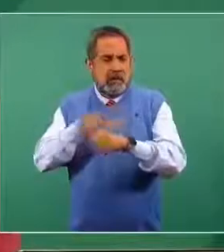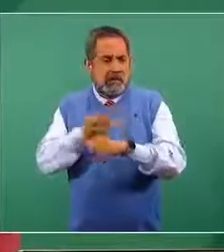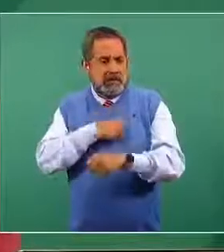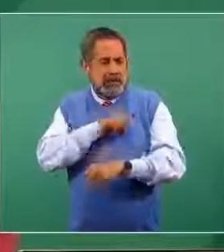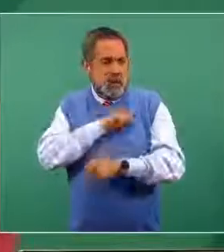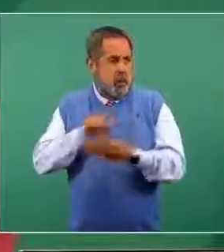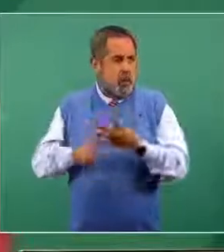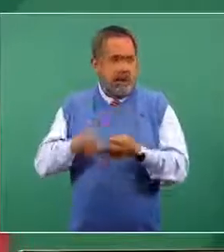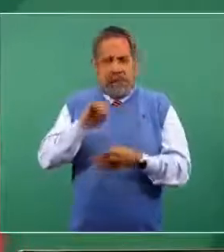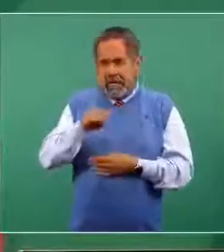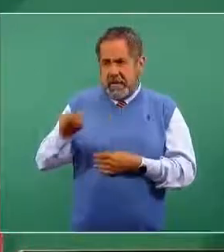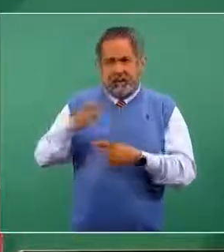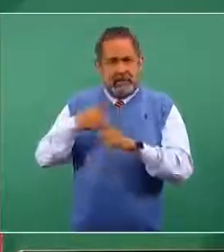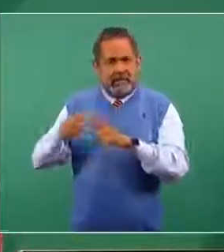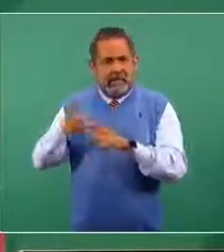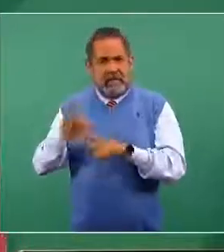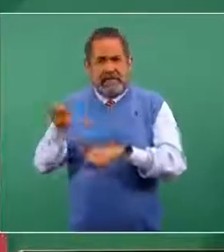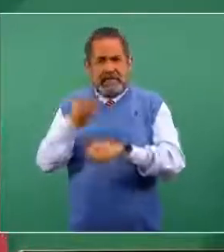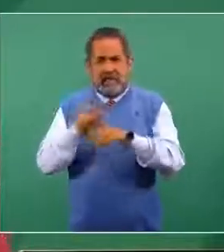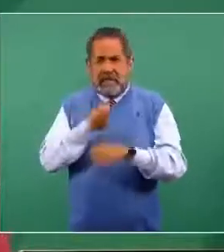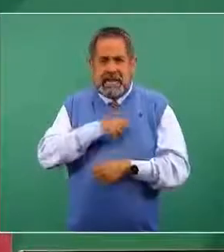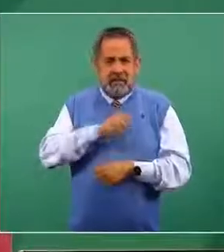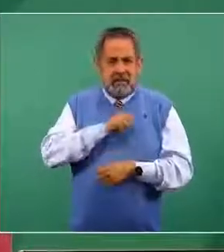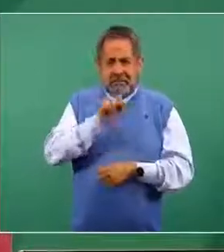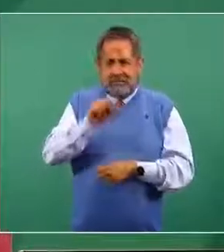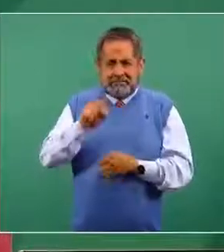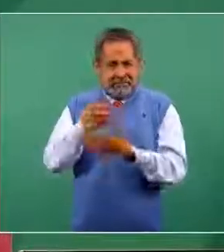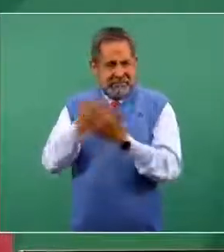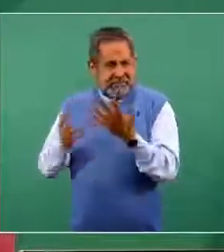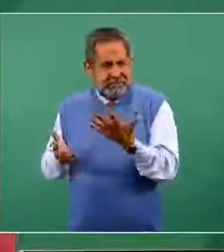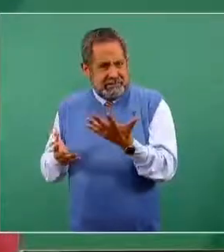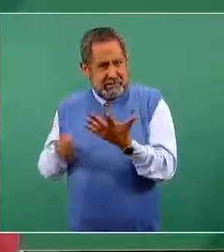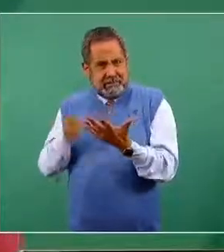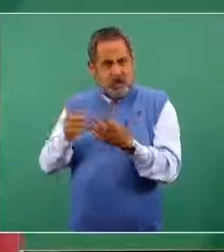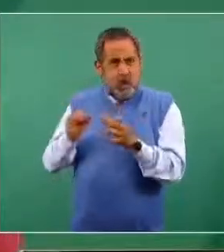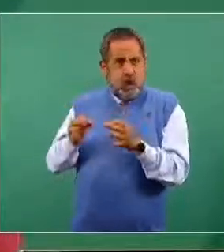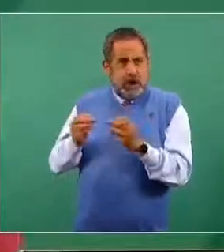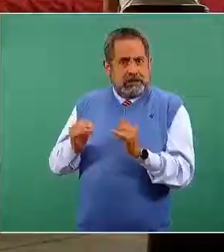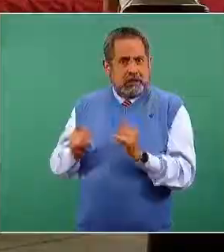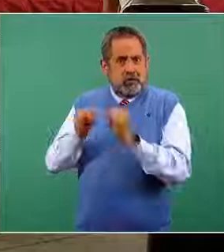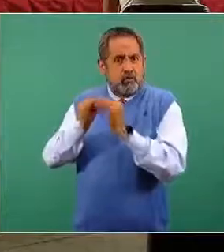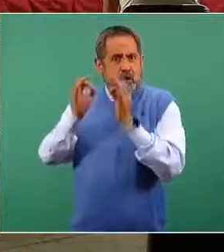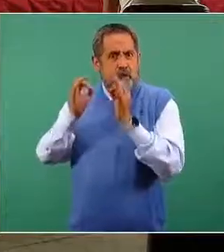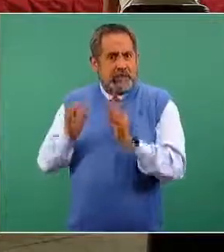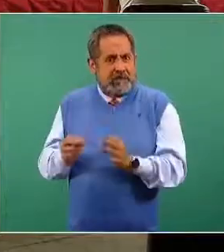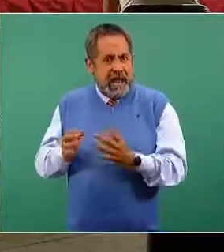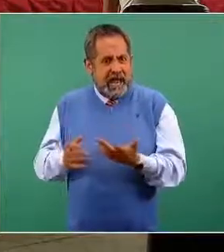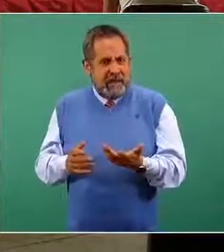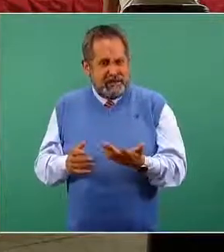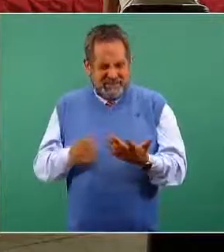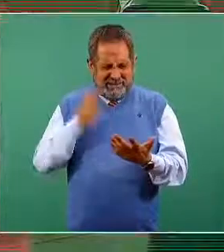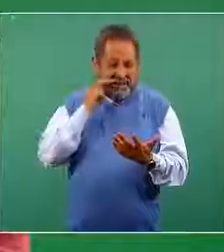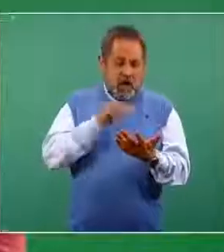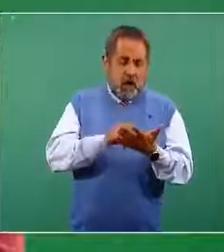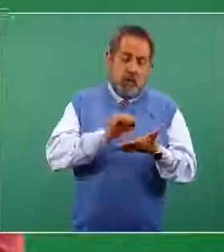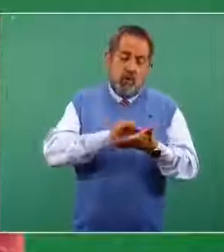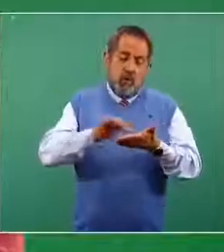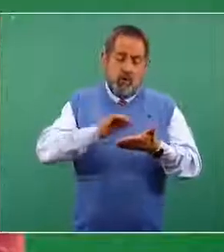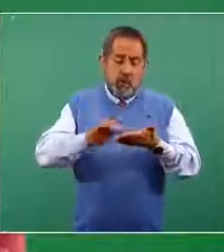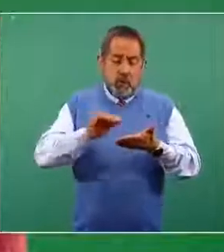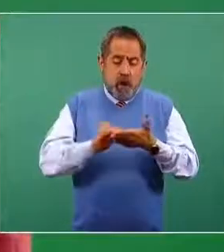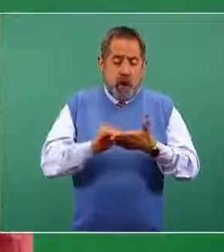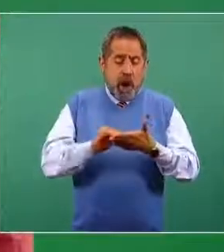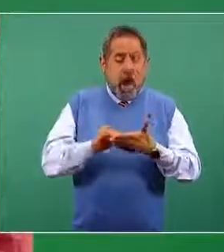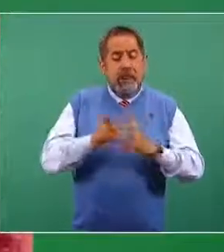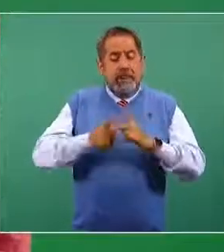Instituto Mexicano del Seguro Social, la Secretaría de Salud. Son también instituciones oficiales. Entonces sí nos llama la atención cómo al lector,